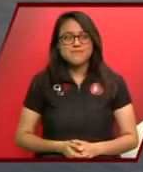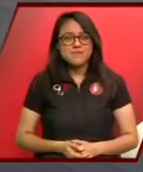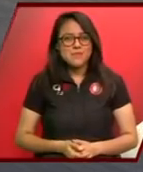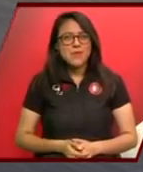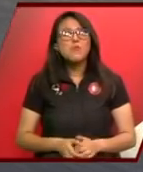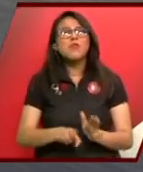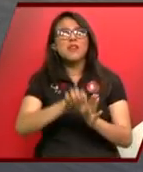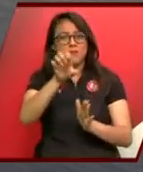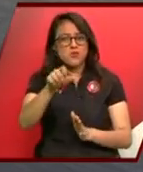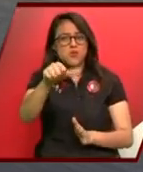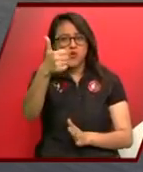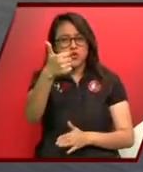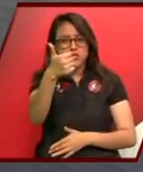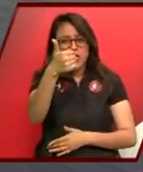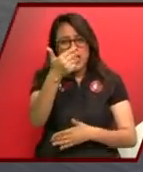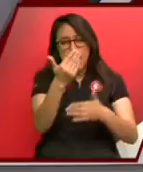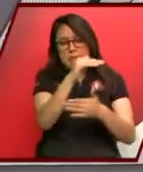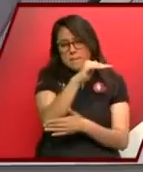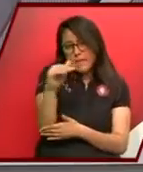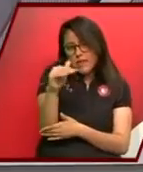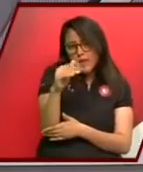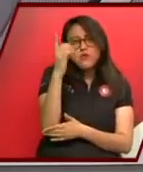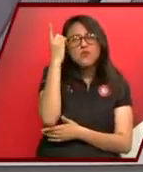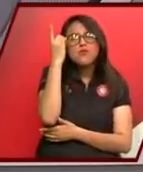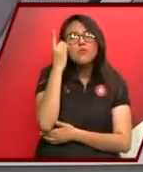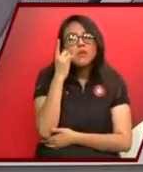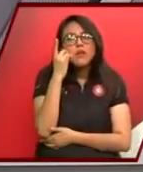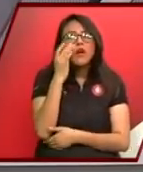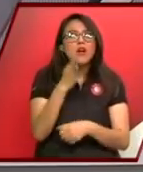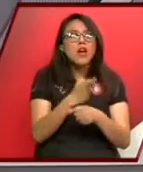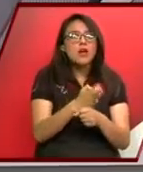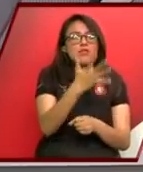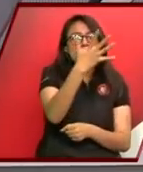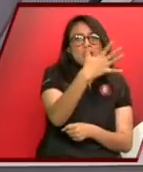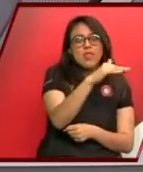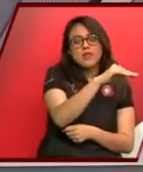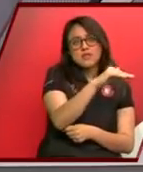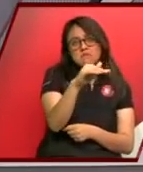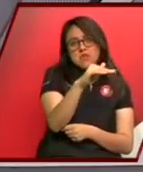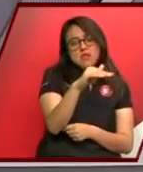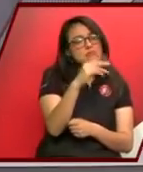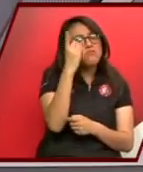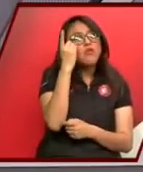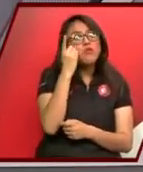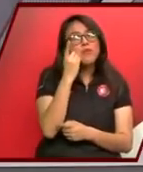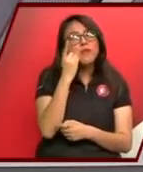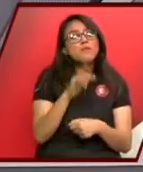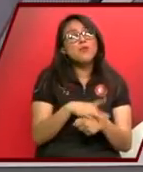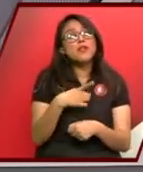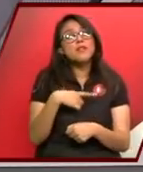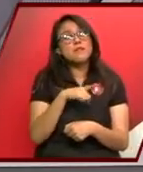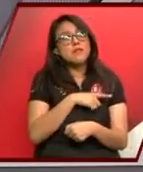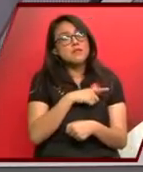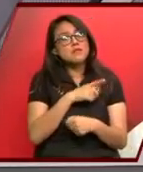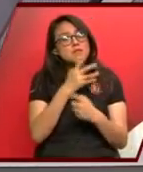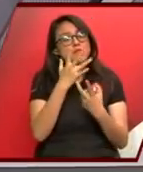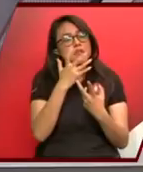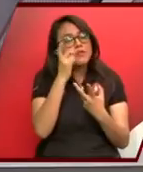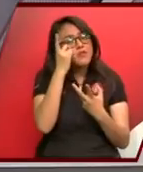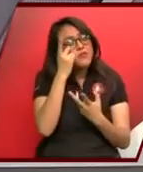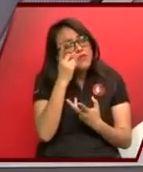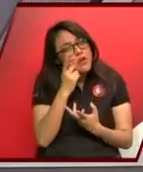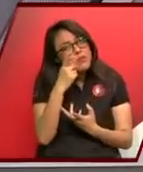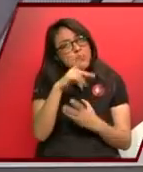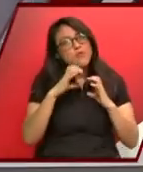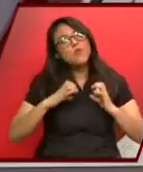Si usted se acuesta a las 11:30, pues ahora se va a dormir a las 10:30. Porque a esa hora le tiene que dar sueño, ¿no? Porque es